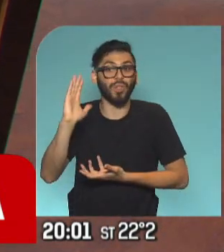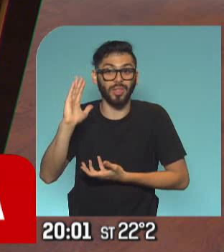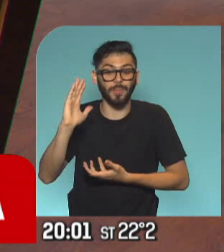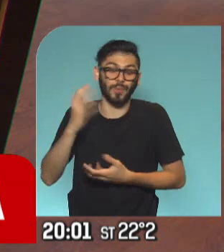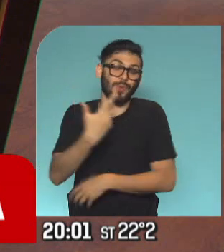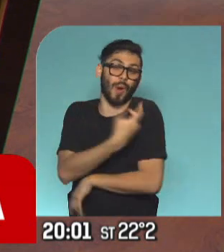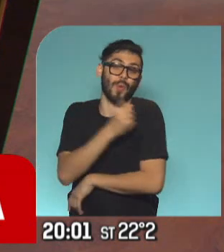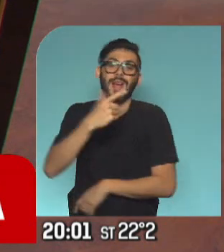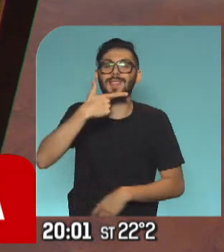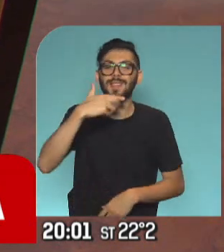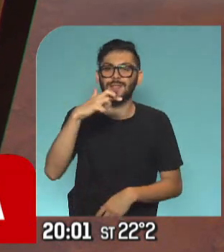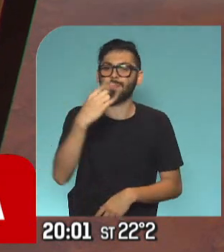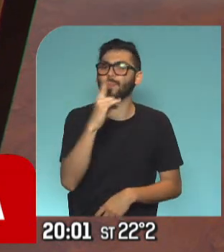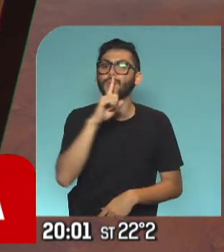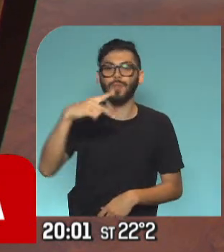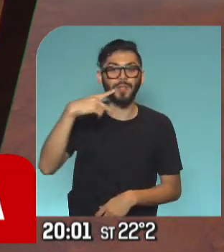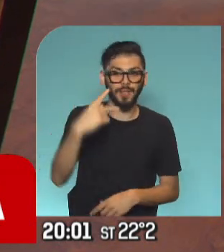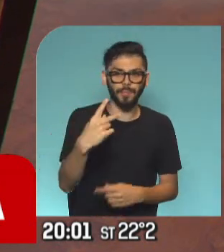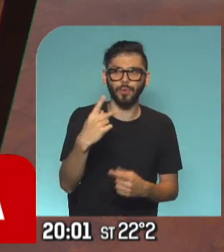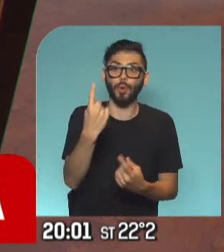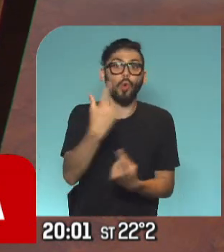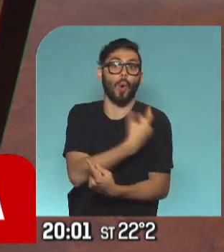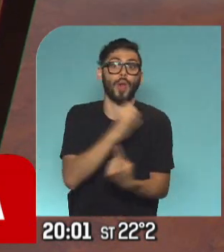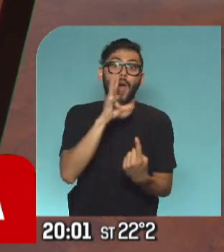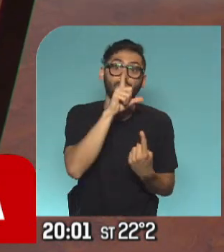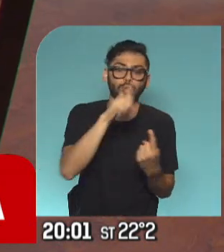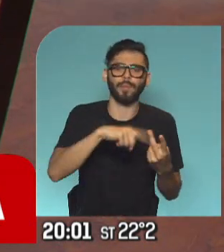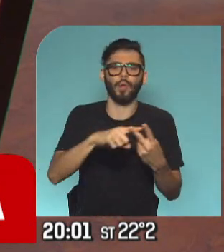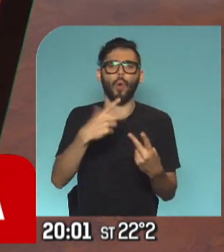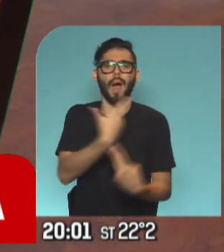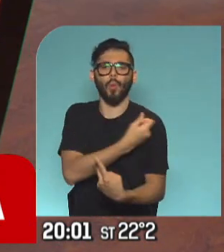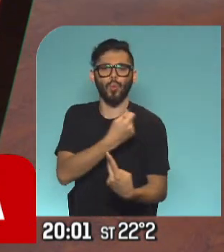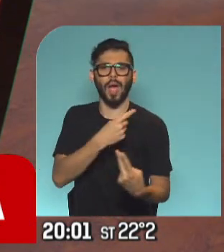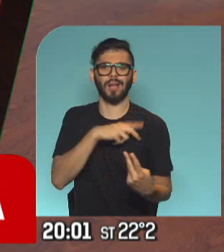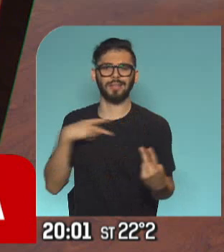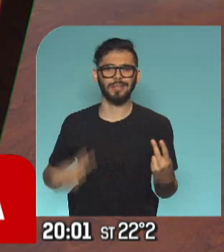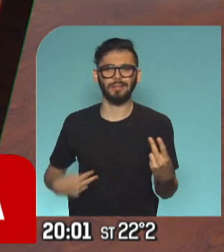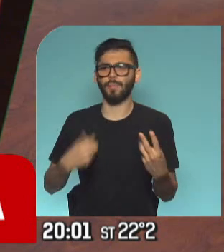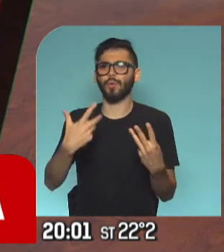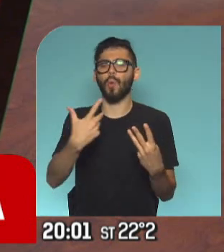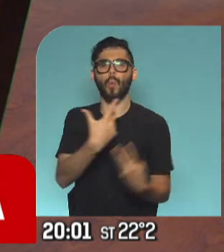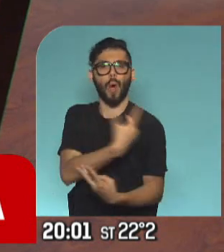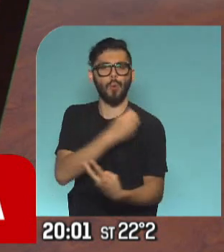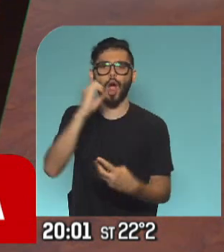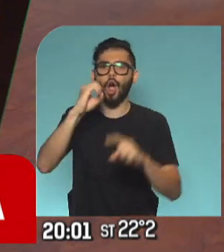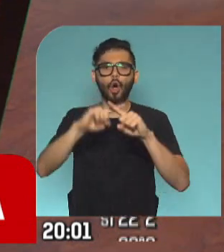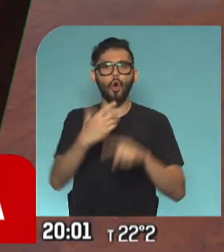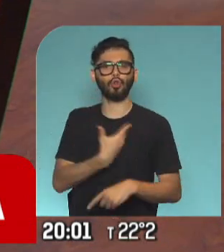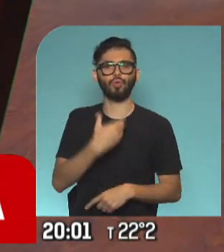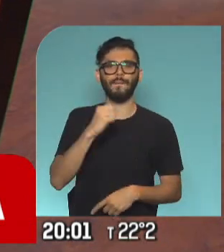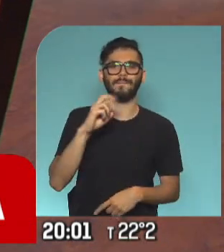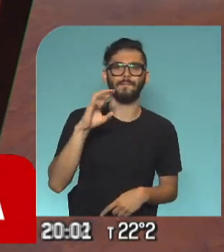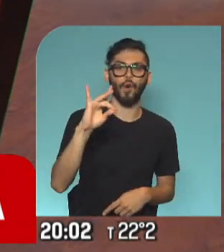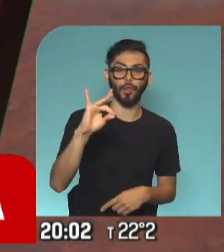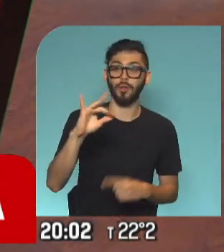habla de la vacuna rusa, también de la AstraZeneca y Oxford, también de una vacuna china, es decir, se abre el abanico de variantes para tener,